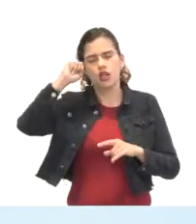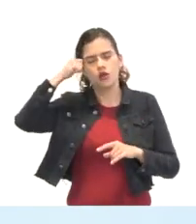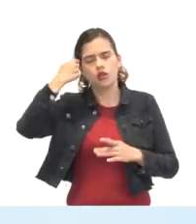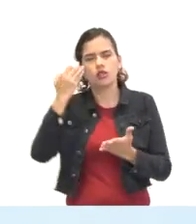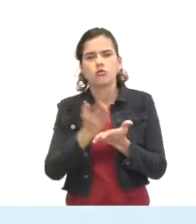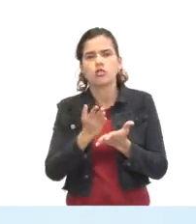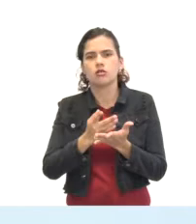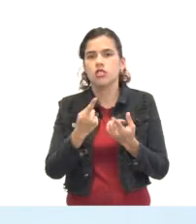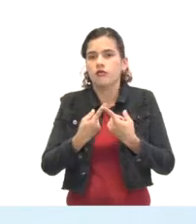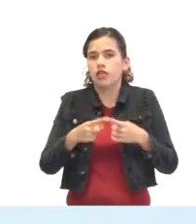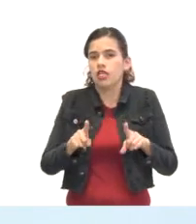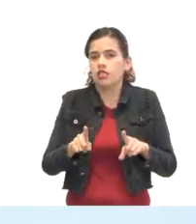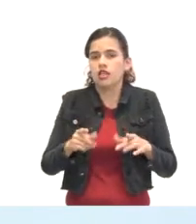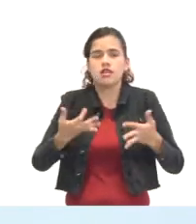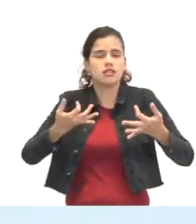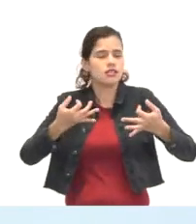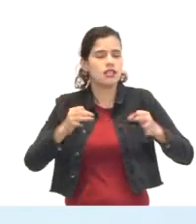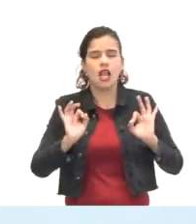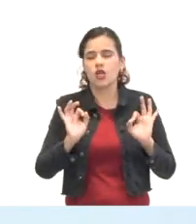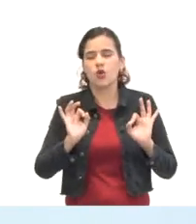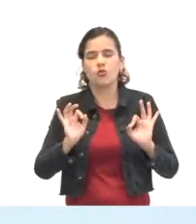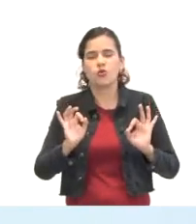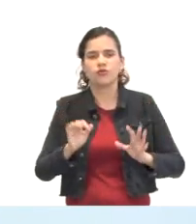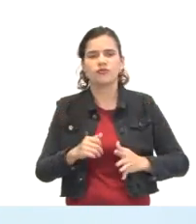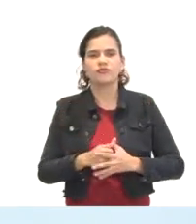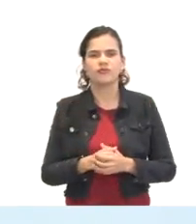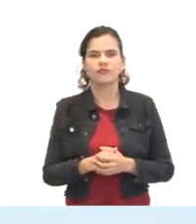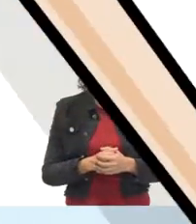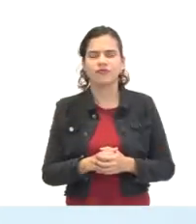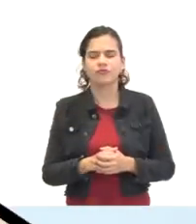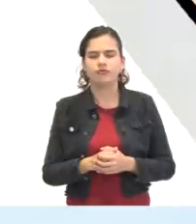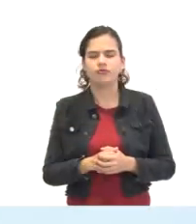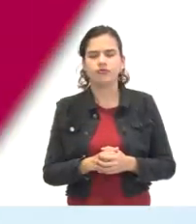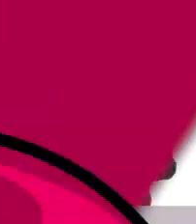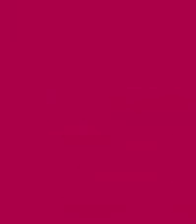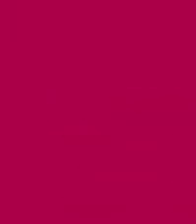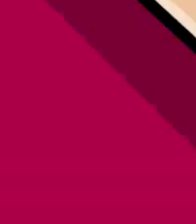como siempre que ser diferente es algo común.